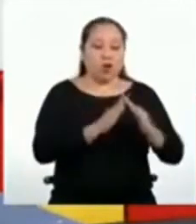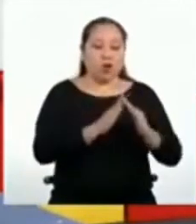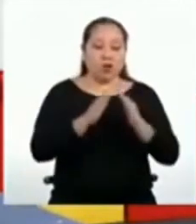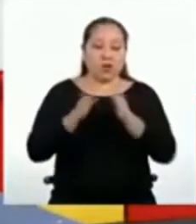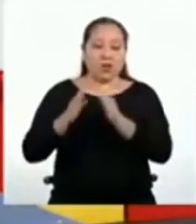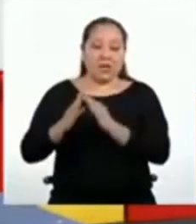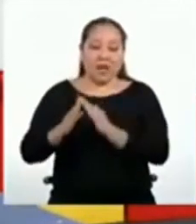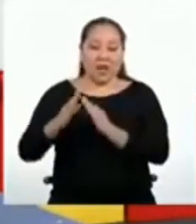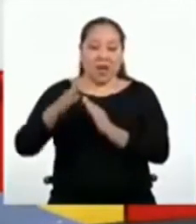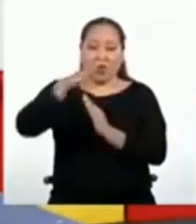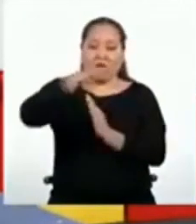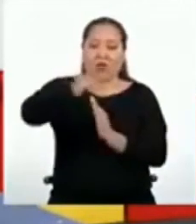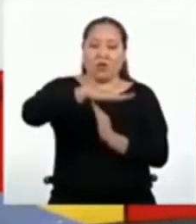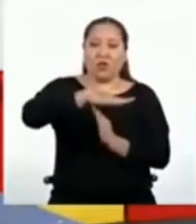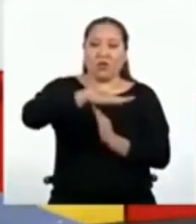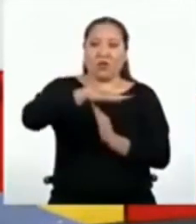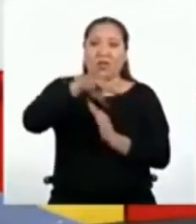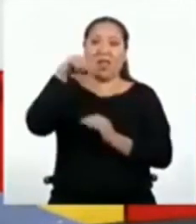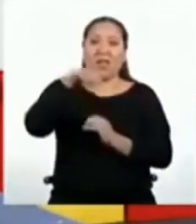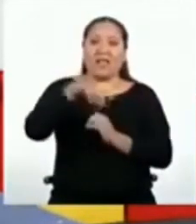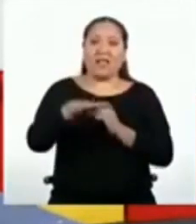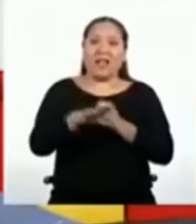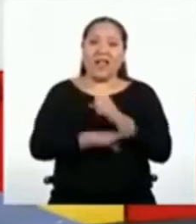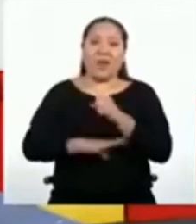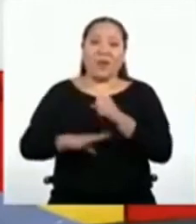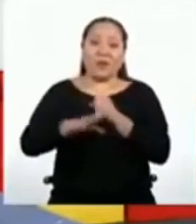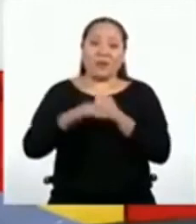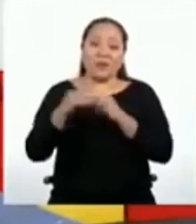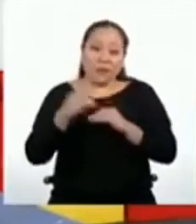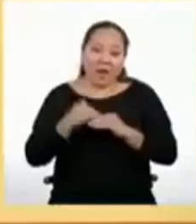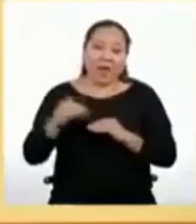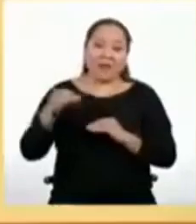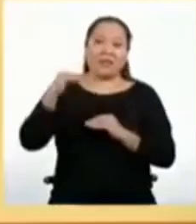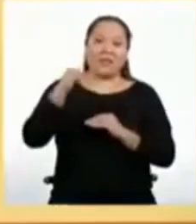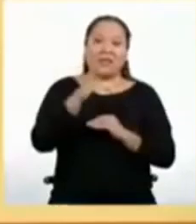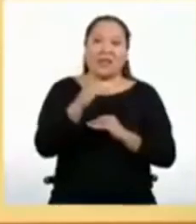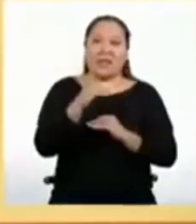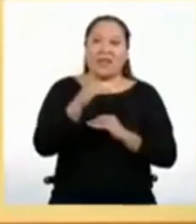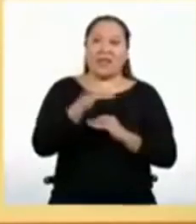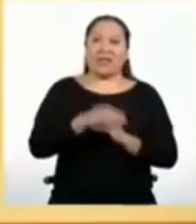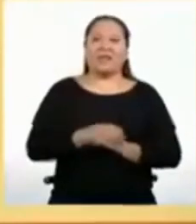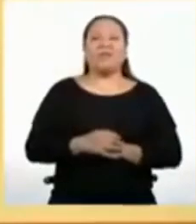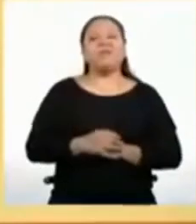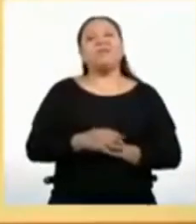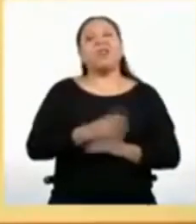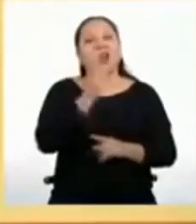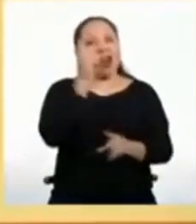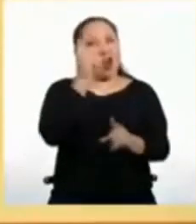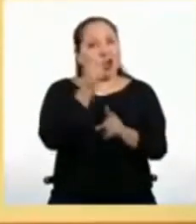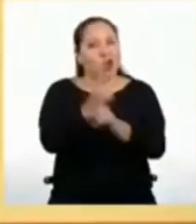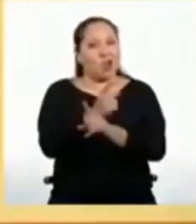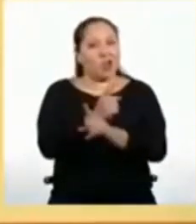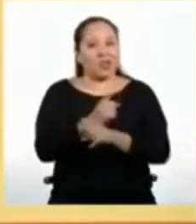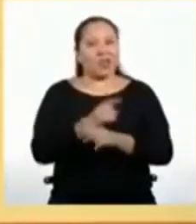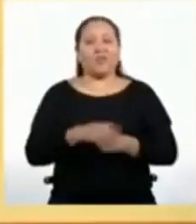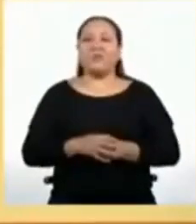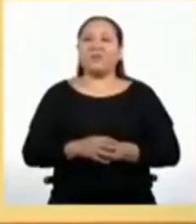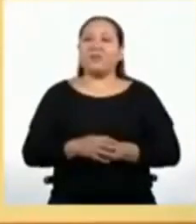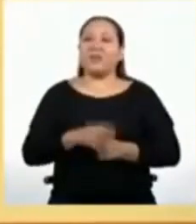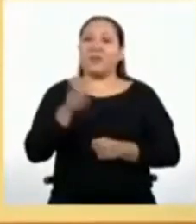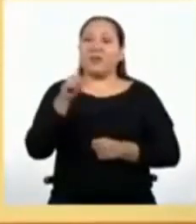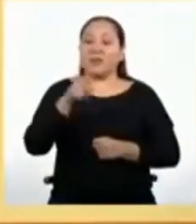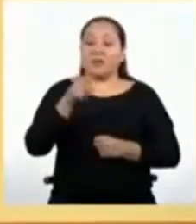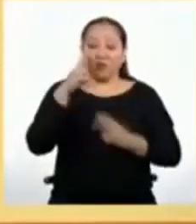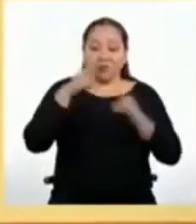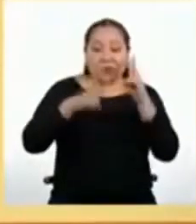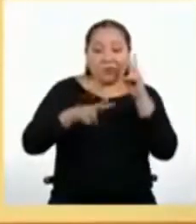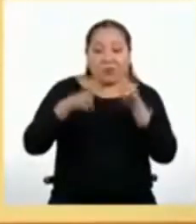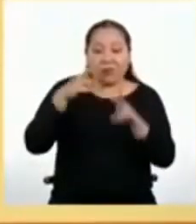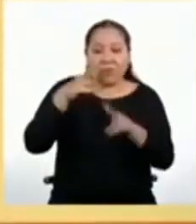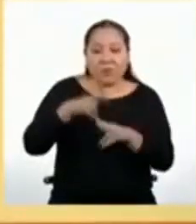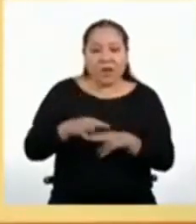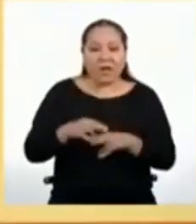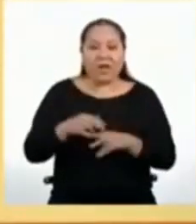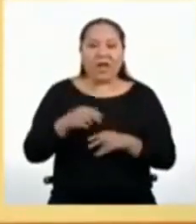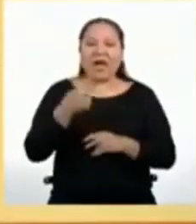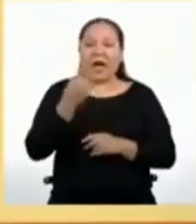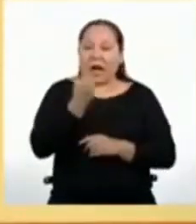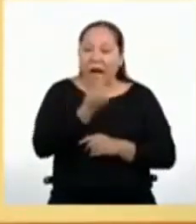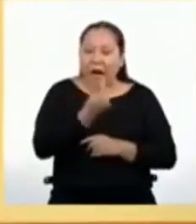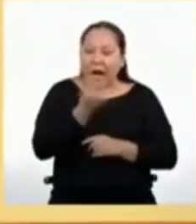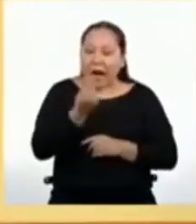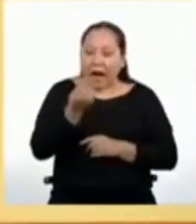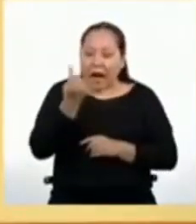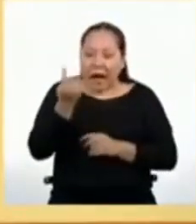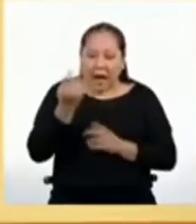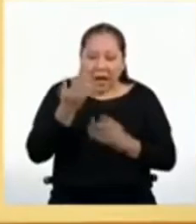además es mi base para el siguiente nivel. Es verdad. Por eso hay que observar muy bien cada